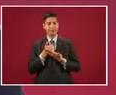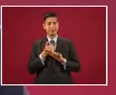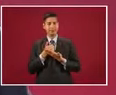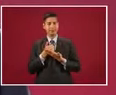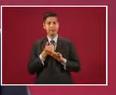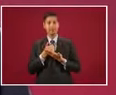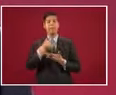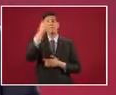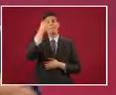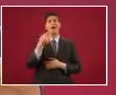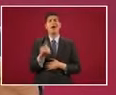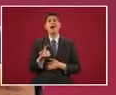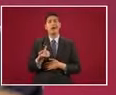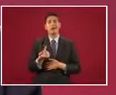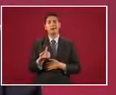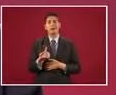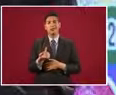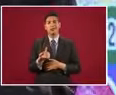para